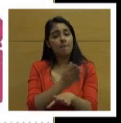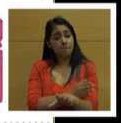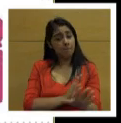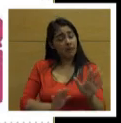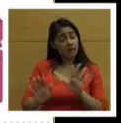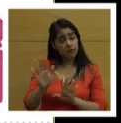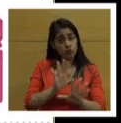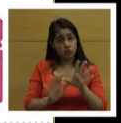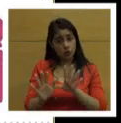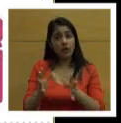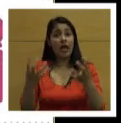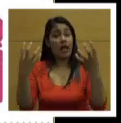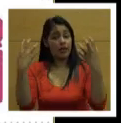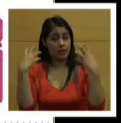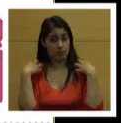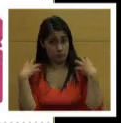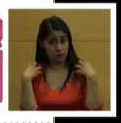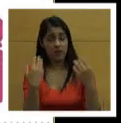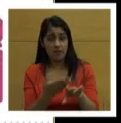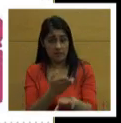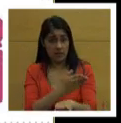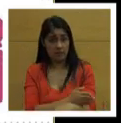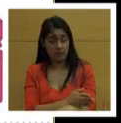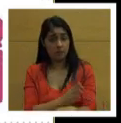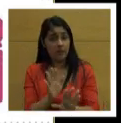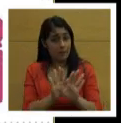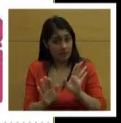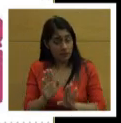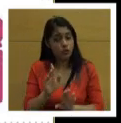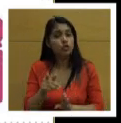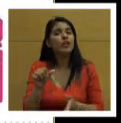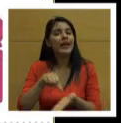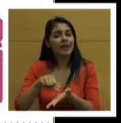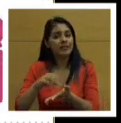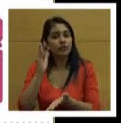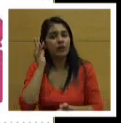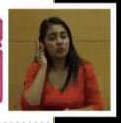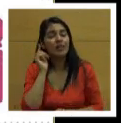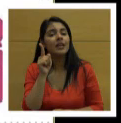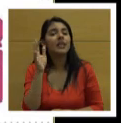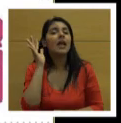Hay encargadas de prevención dentro del centro de la mujer que de alguna manera se encarga de poder